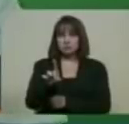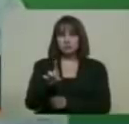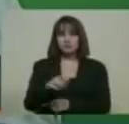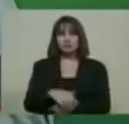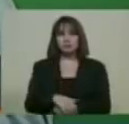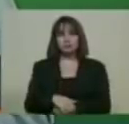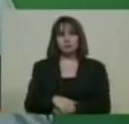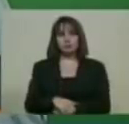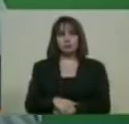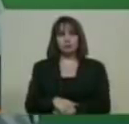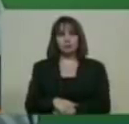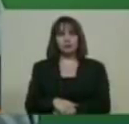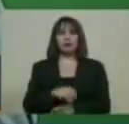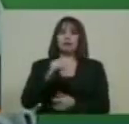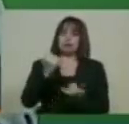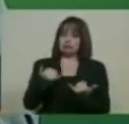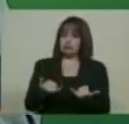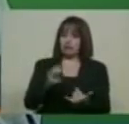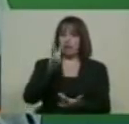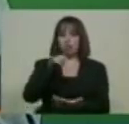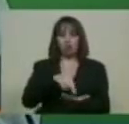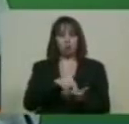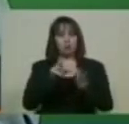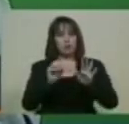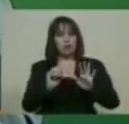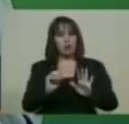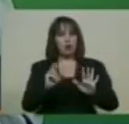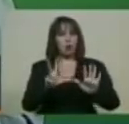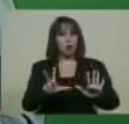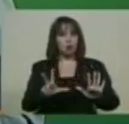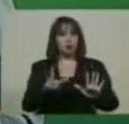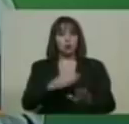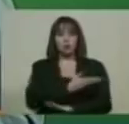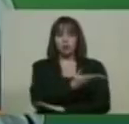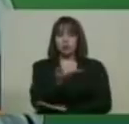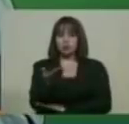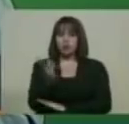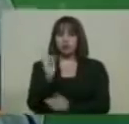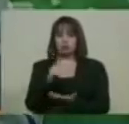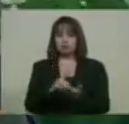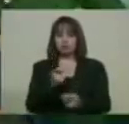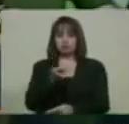ya en el 2008, cuando ustedes egresan